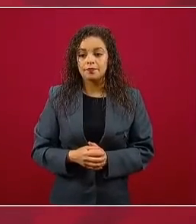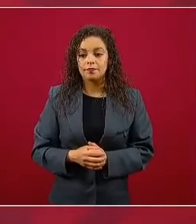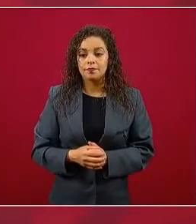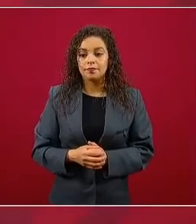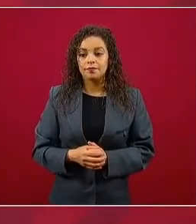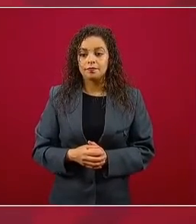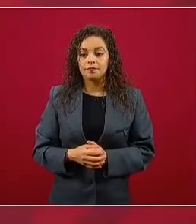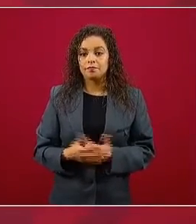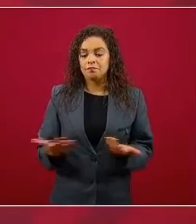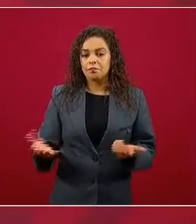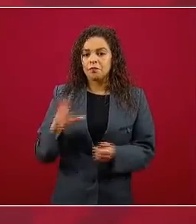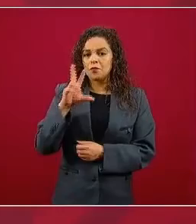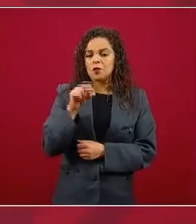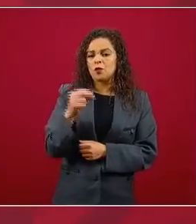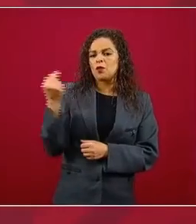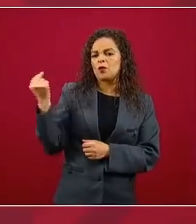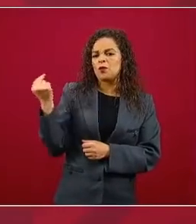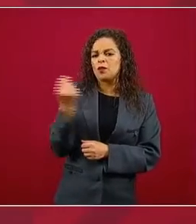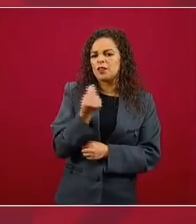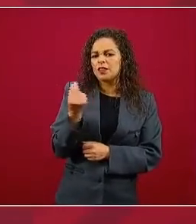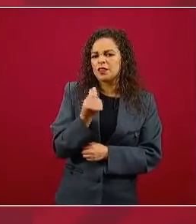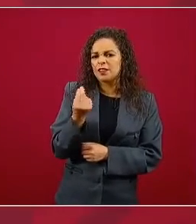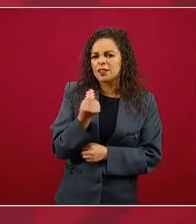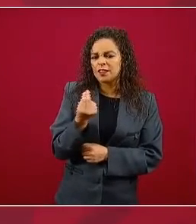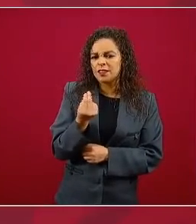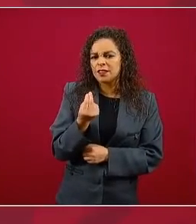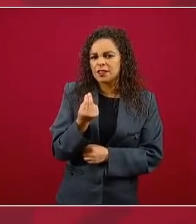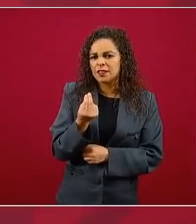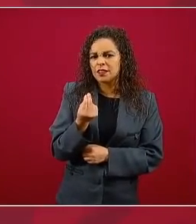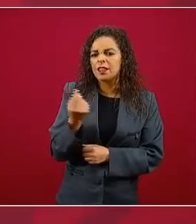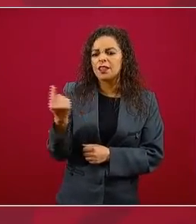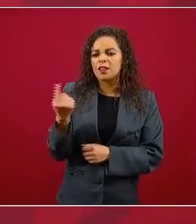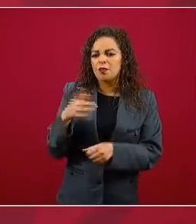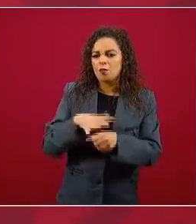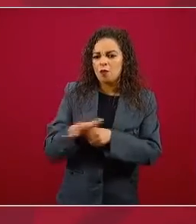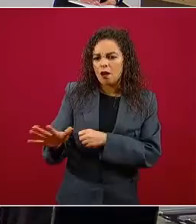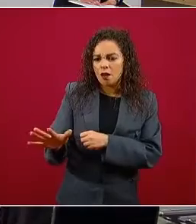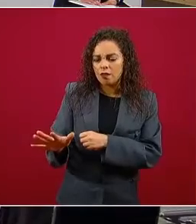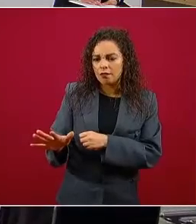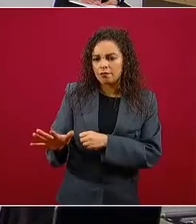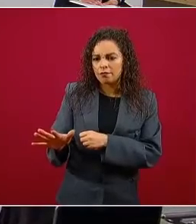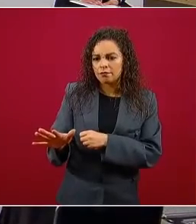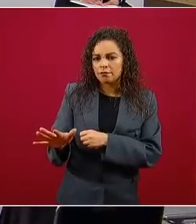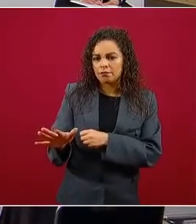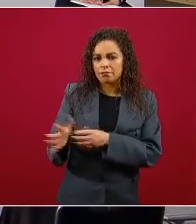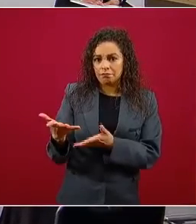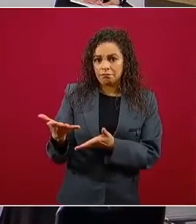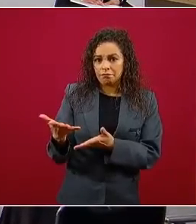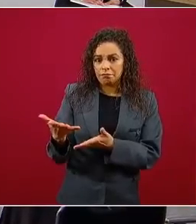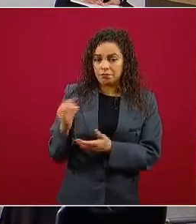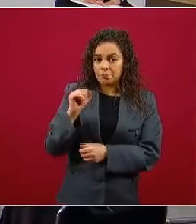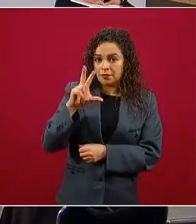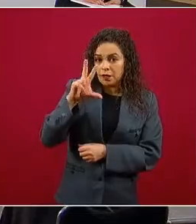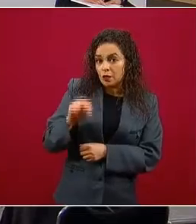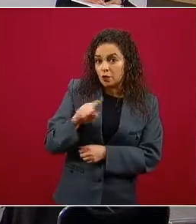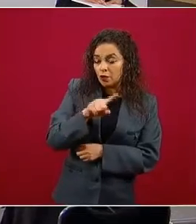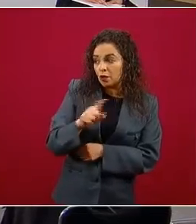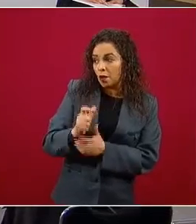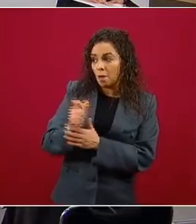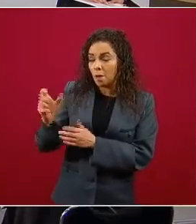la filantropía. Si lo quieren hacer, qué bueno